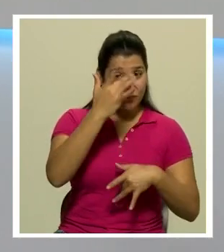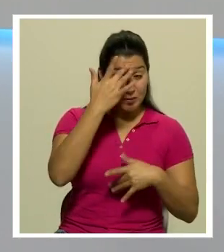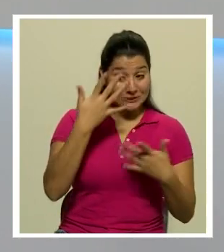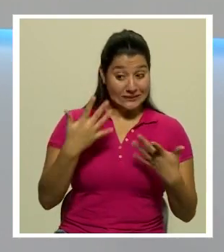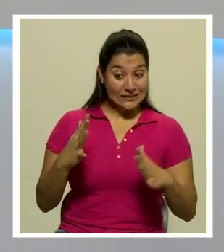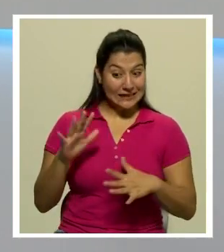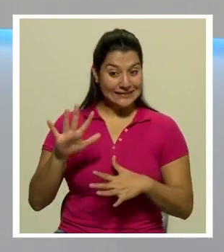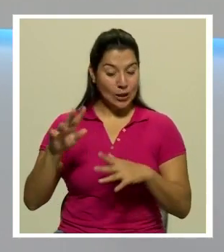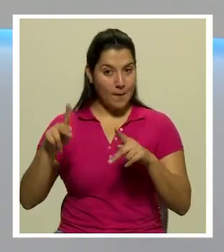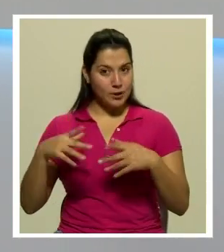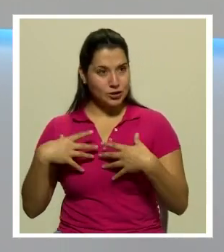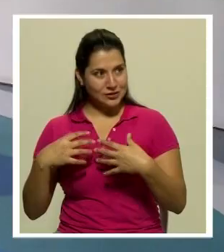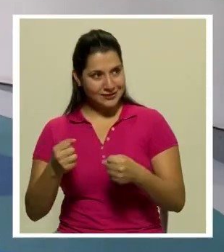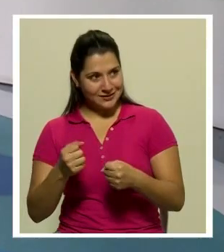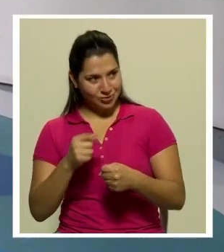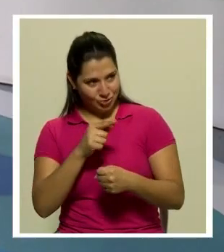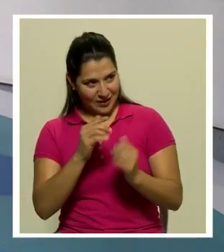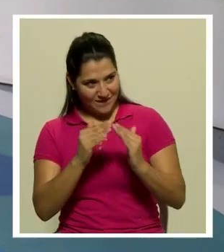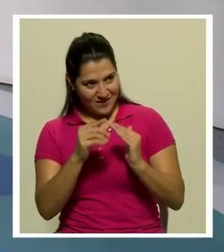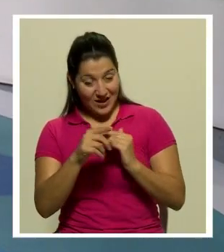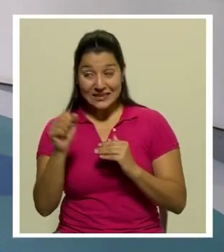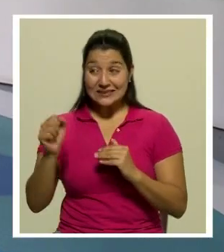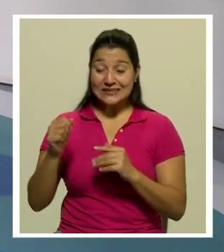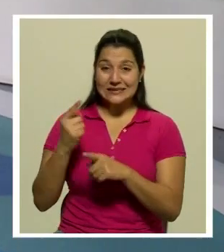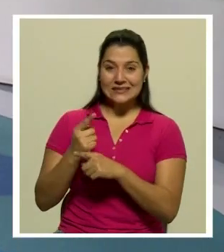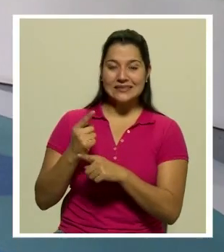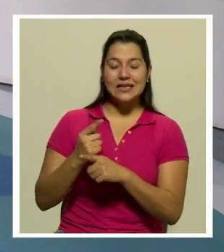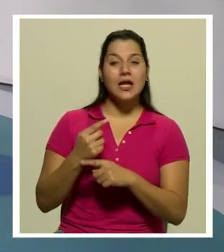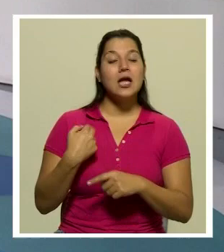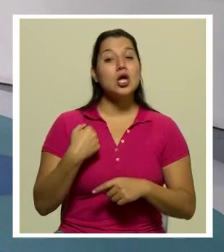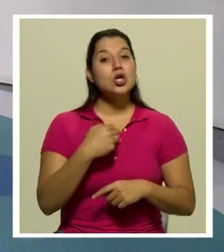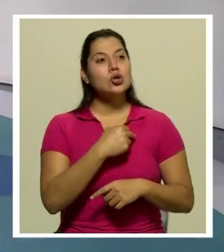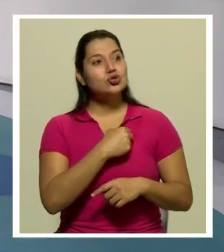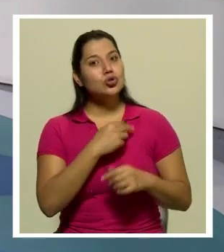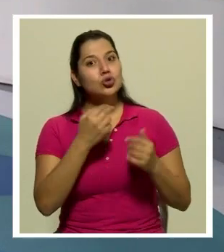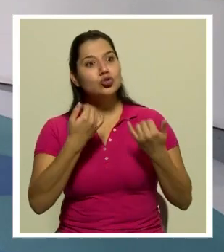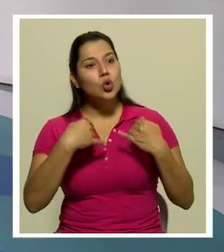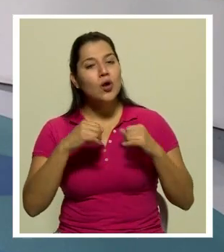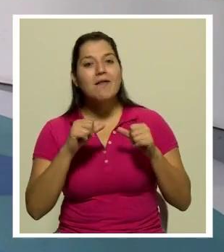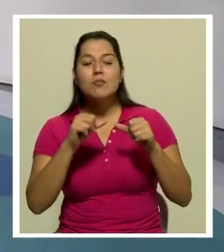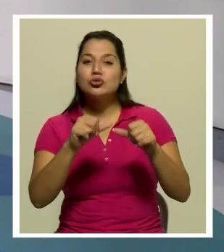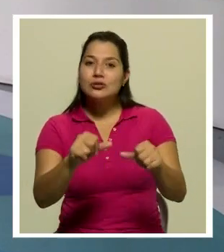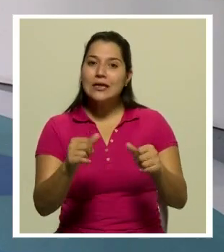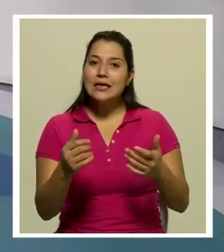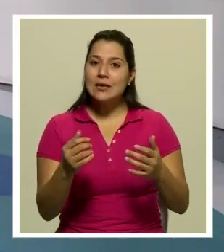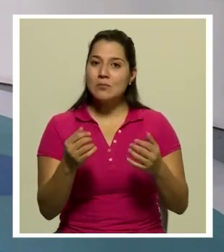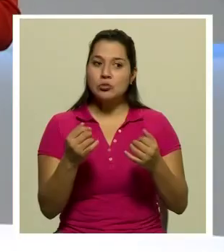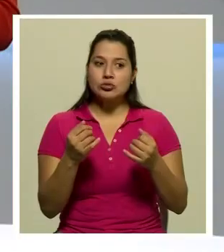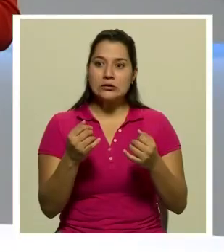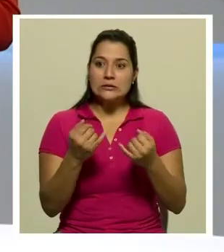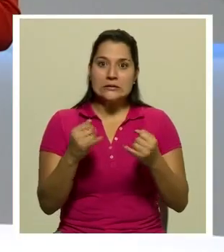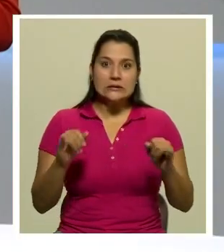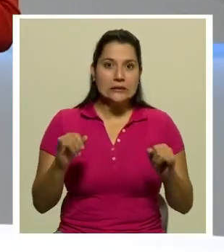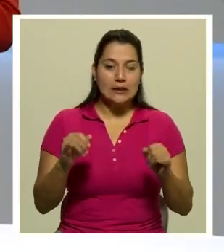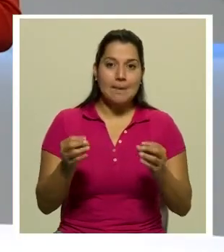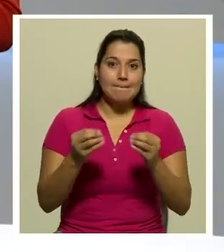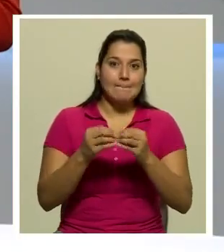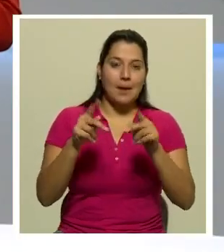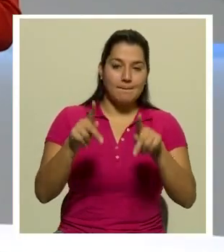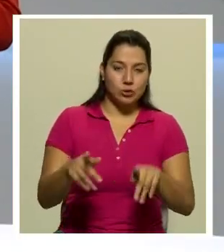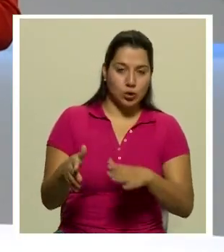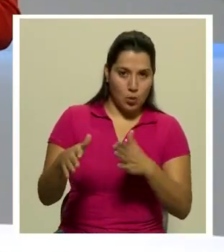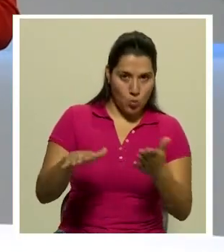que son noticias muy alentadoras. Seguimos sin tener que lamentar nuevas muertes. Estamos hablando